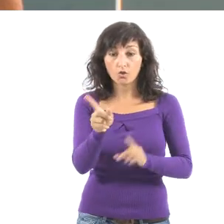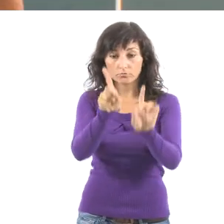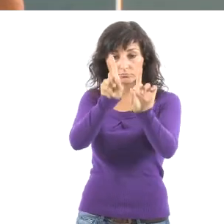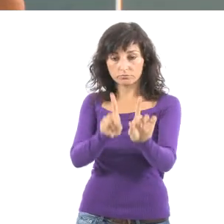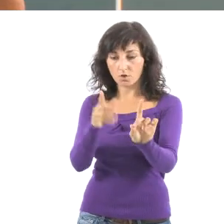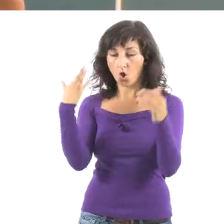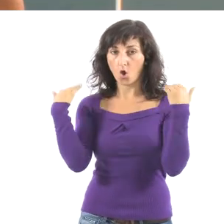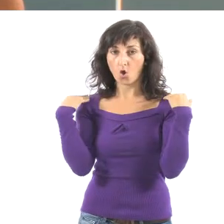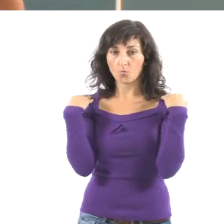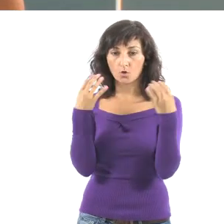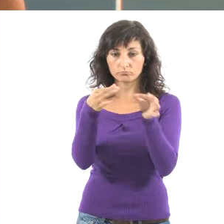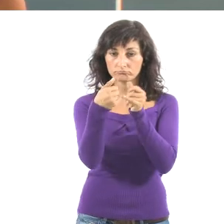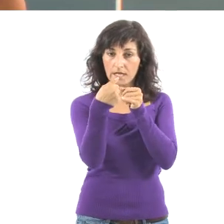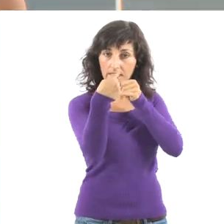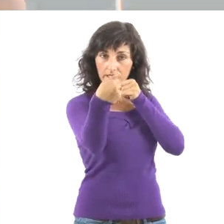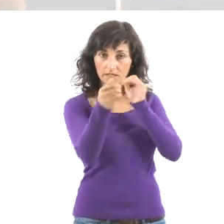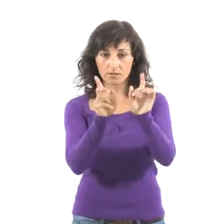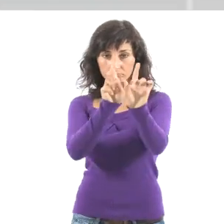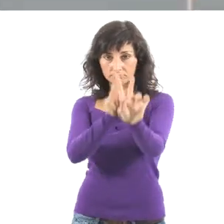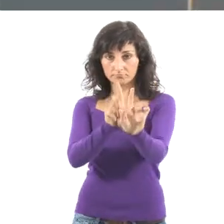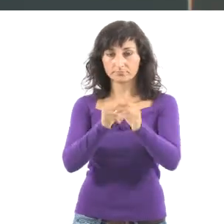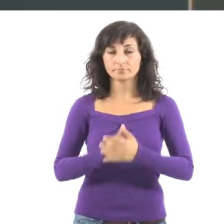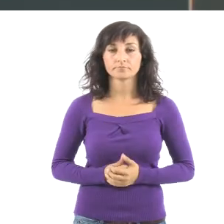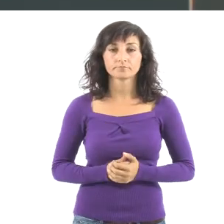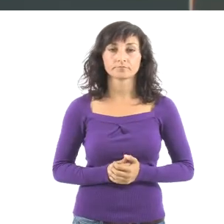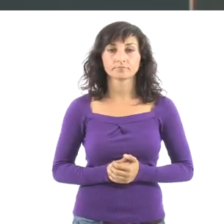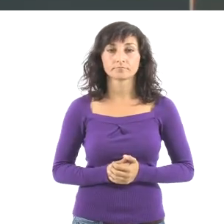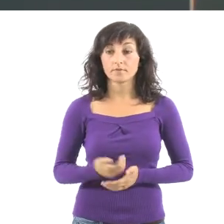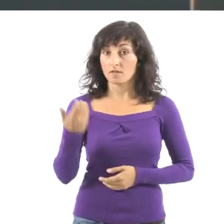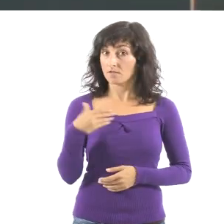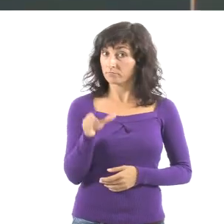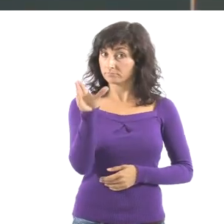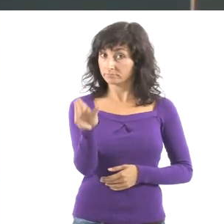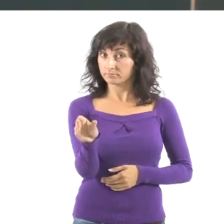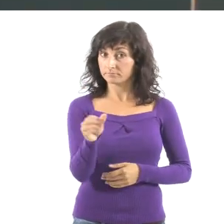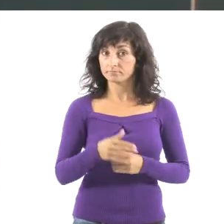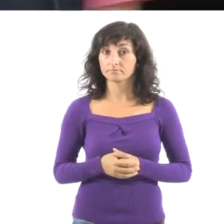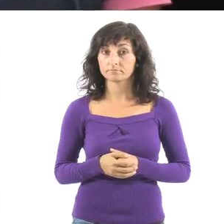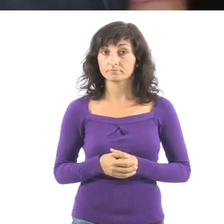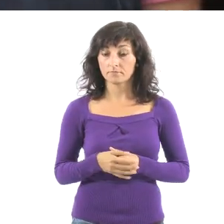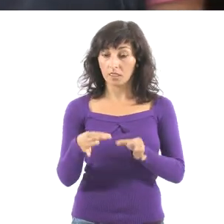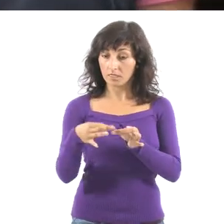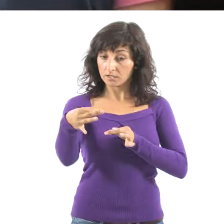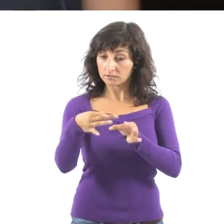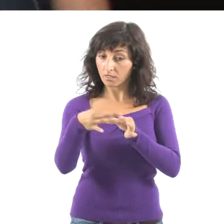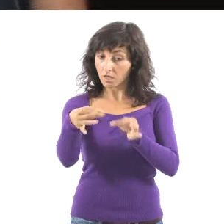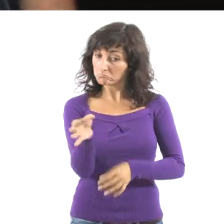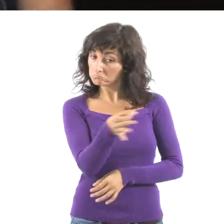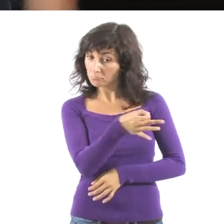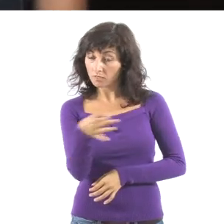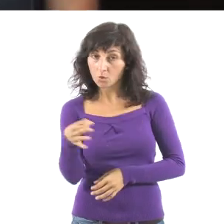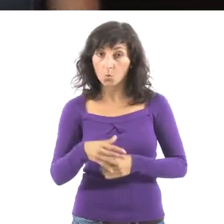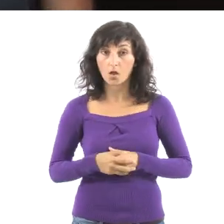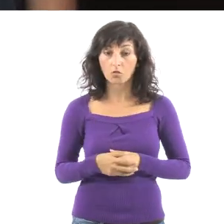hombros estén alineados paralelamente. Con la sujeción en pinza, manteniendo la distancia entre el guía y